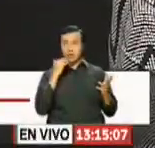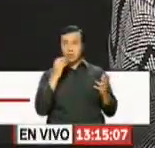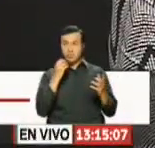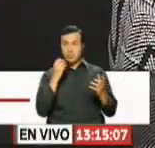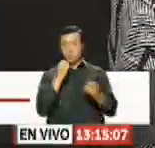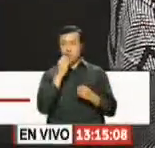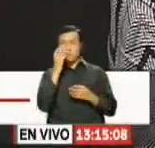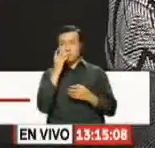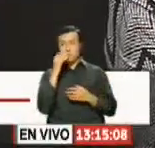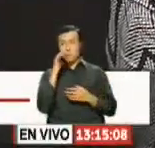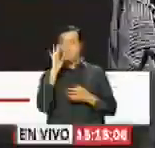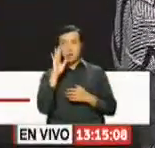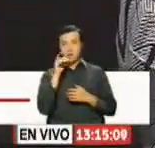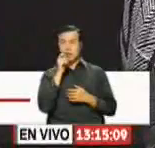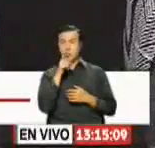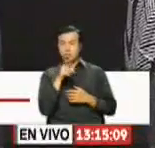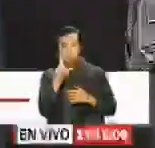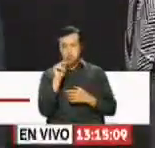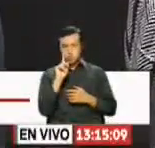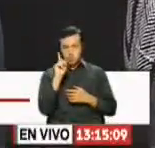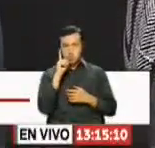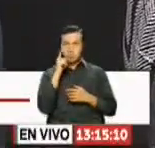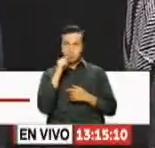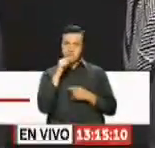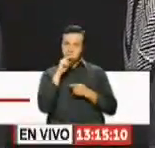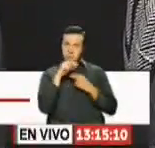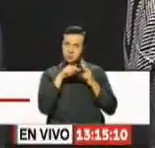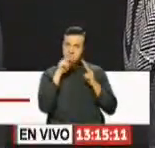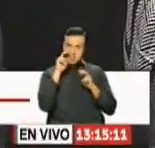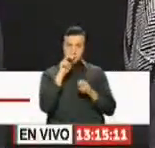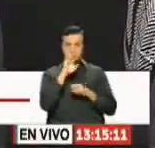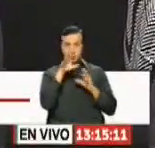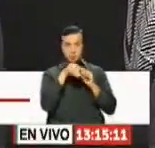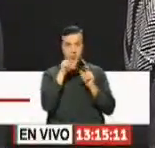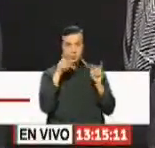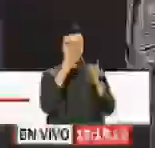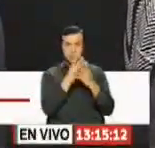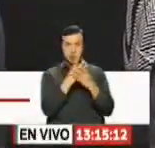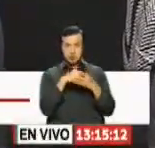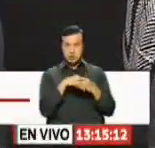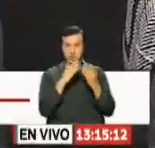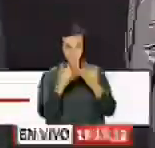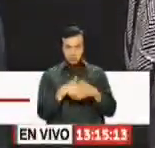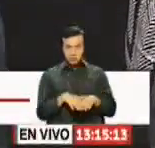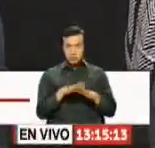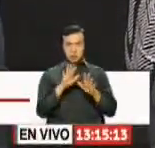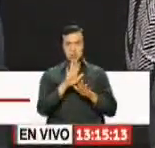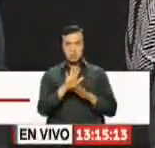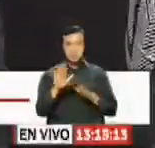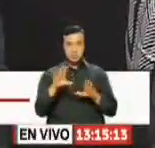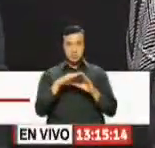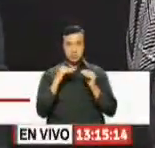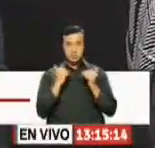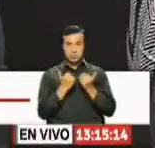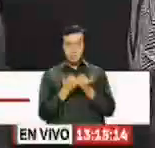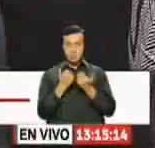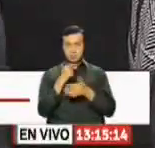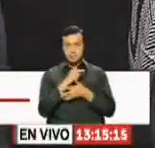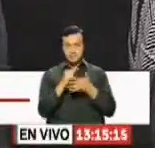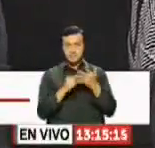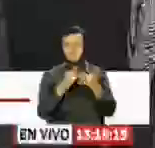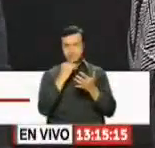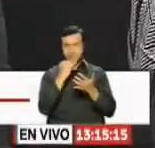perjudicar el objetivo último de este operativo, que es la detención de todos los implicados en la presunta comisión de estos